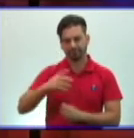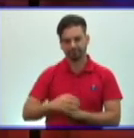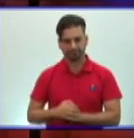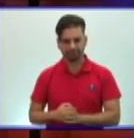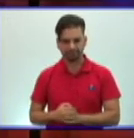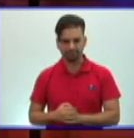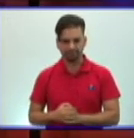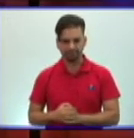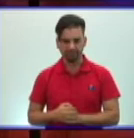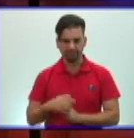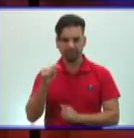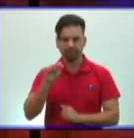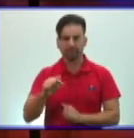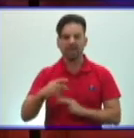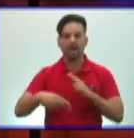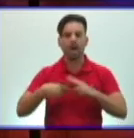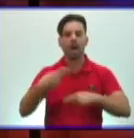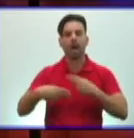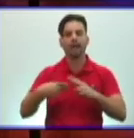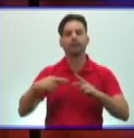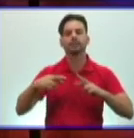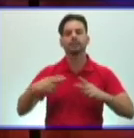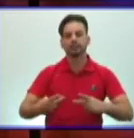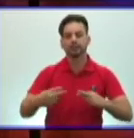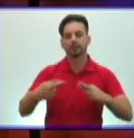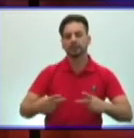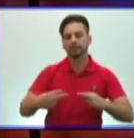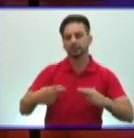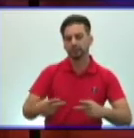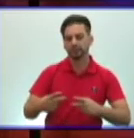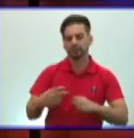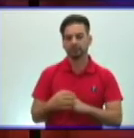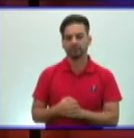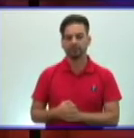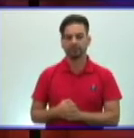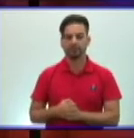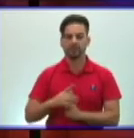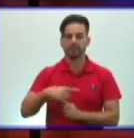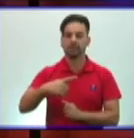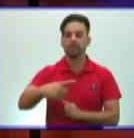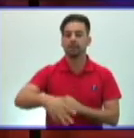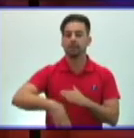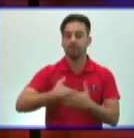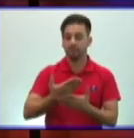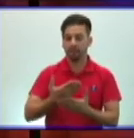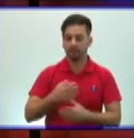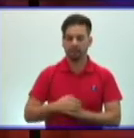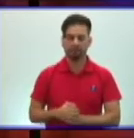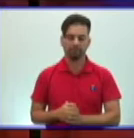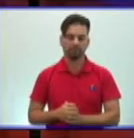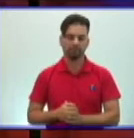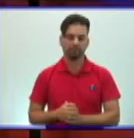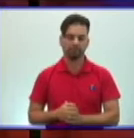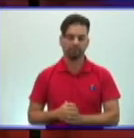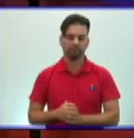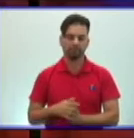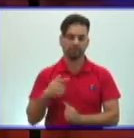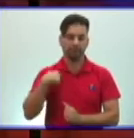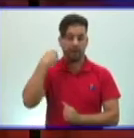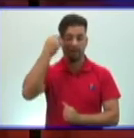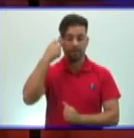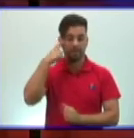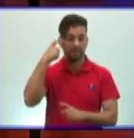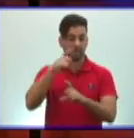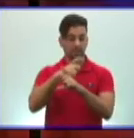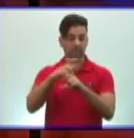de reasumir y replantearse sistemáticamente. Nadie cree que porque la ciencia refute una idea,